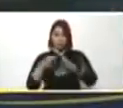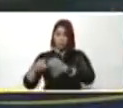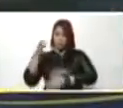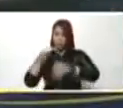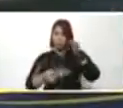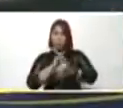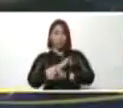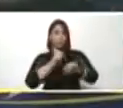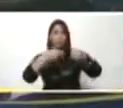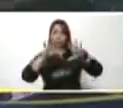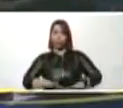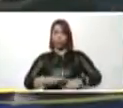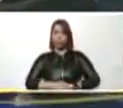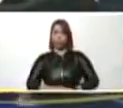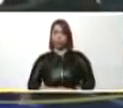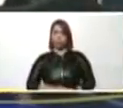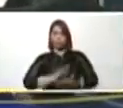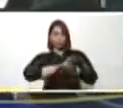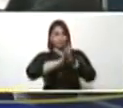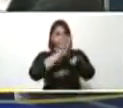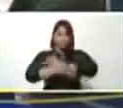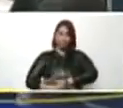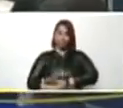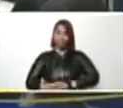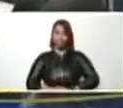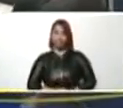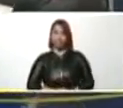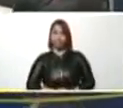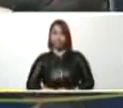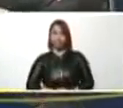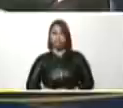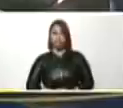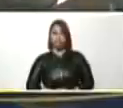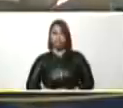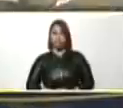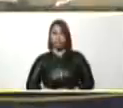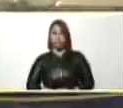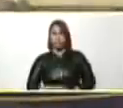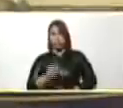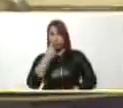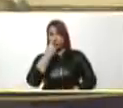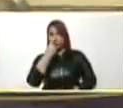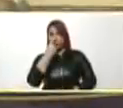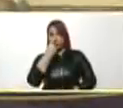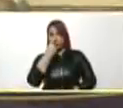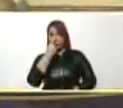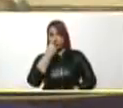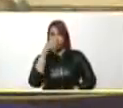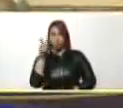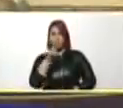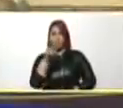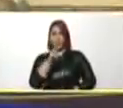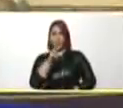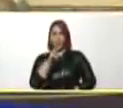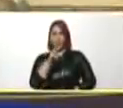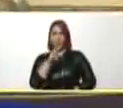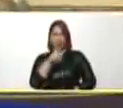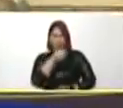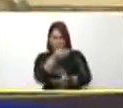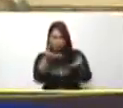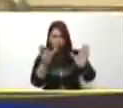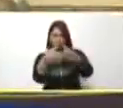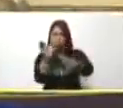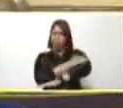pero ya basta de que en las narices de los venezolanos se repartan como un botín